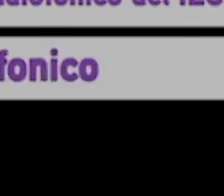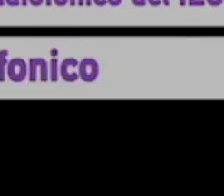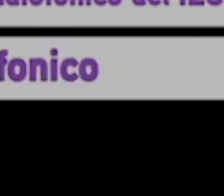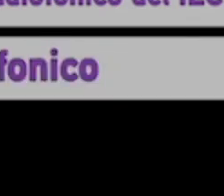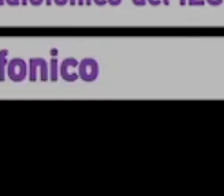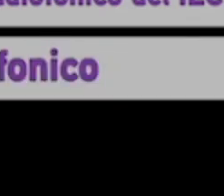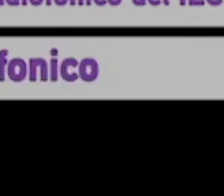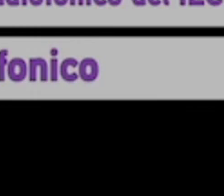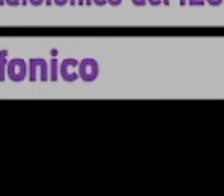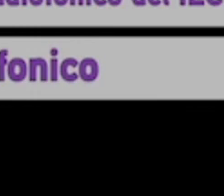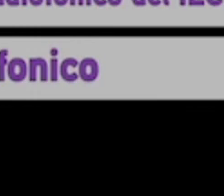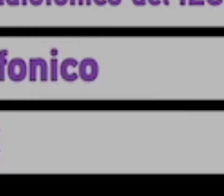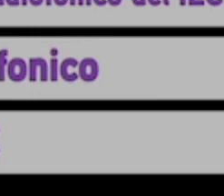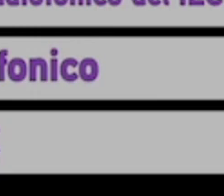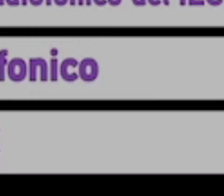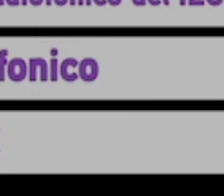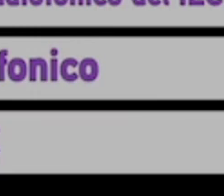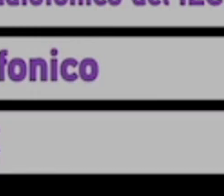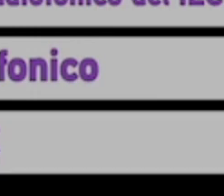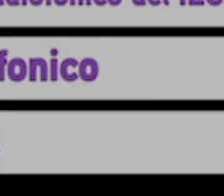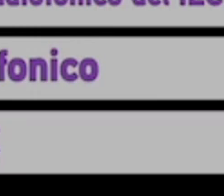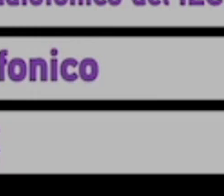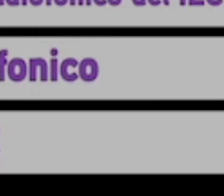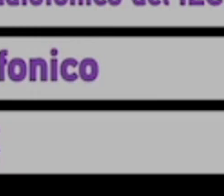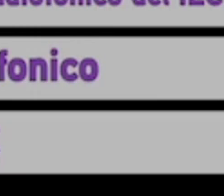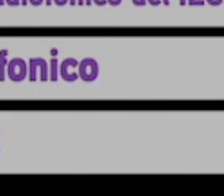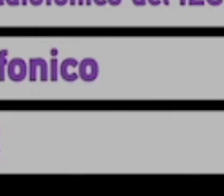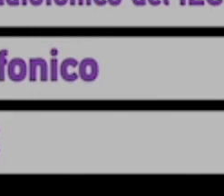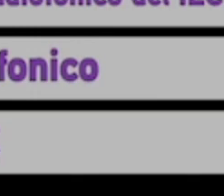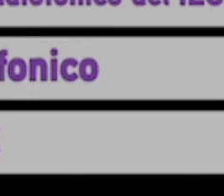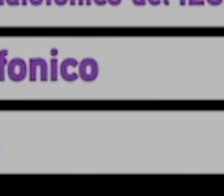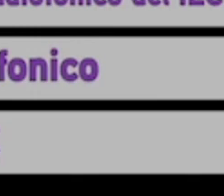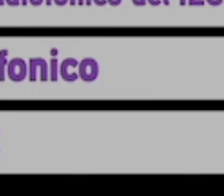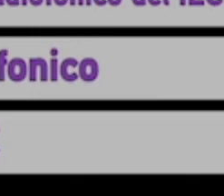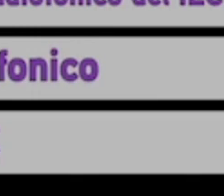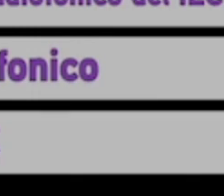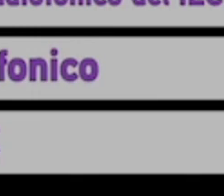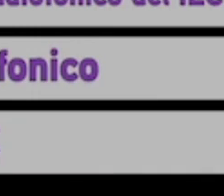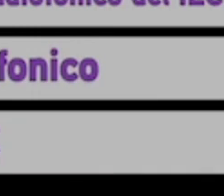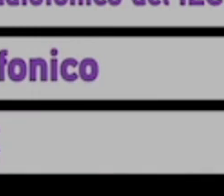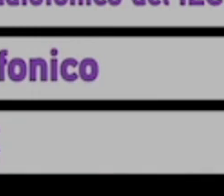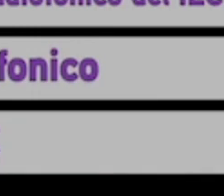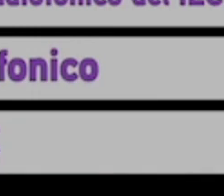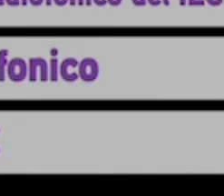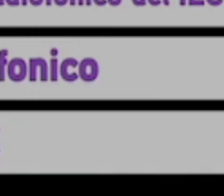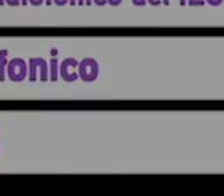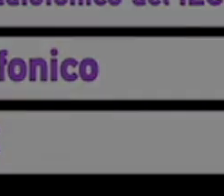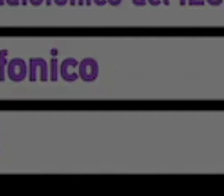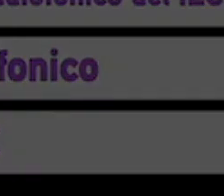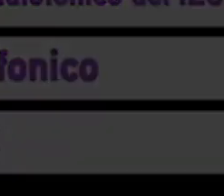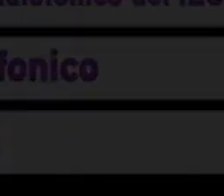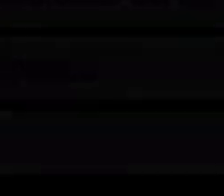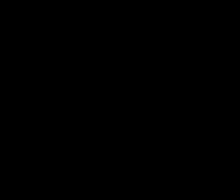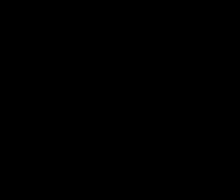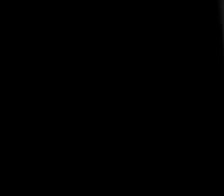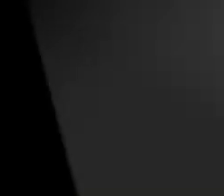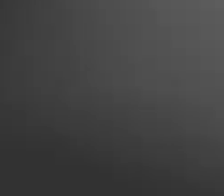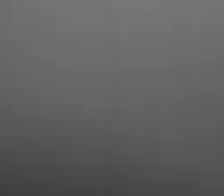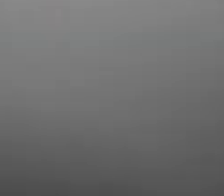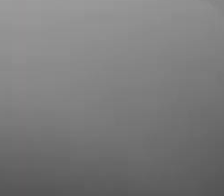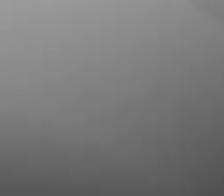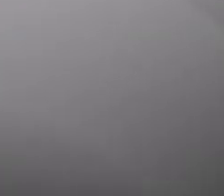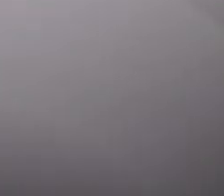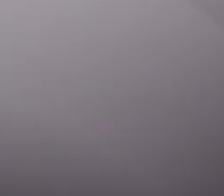y en twitter la urna queremos tener comunicación con usted pásenla muy bien hasta la próxima semana